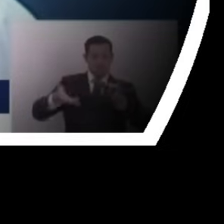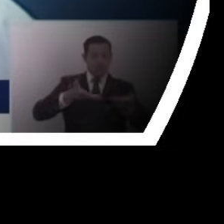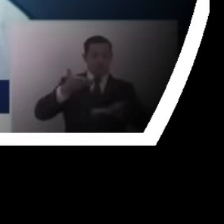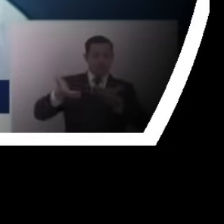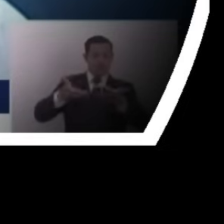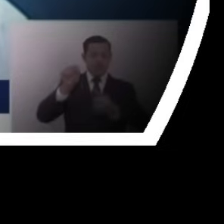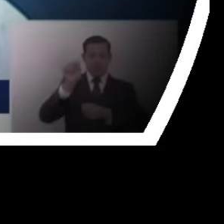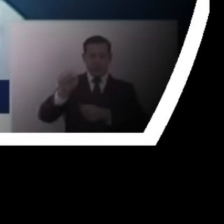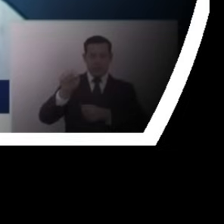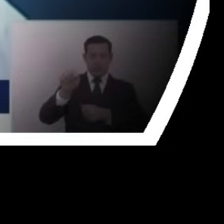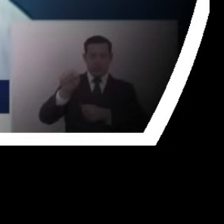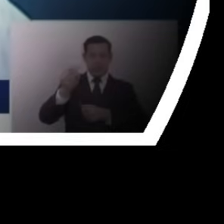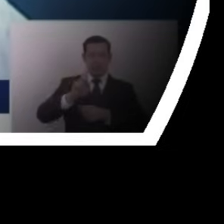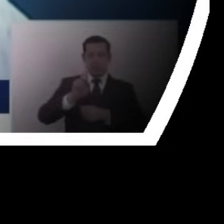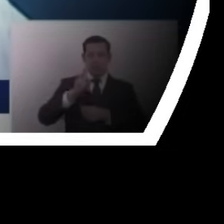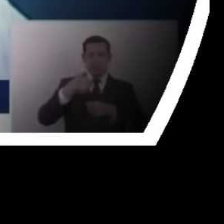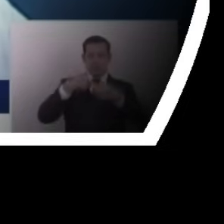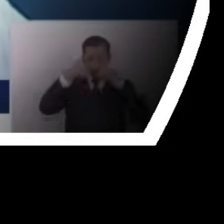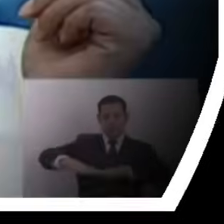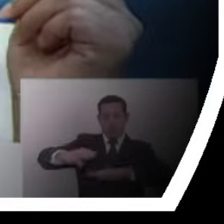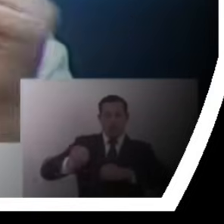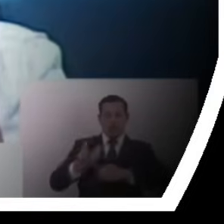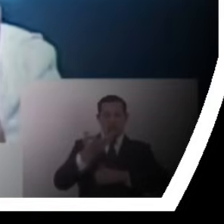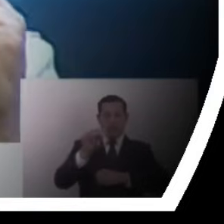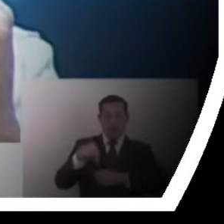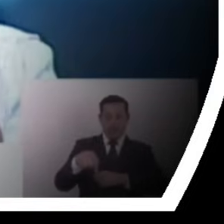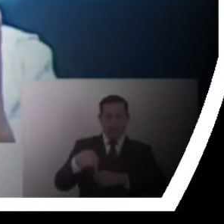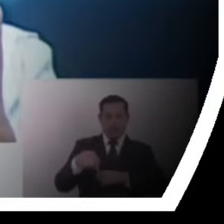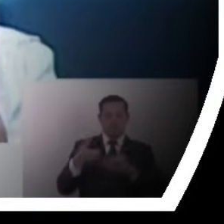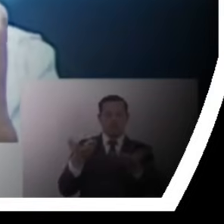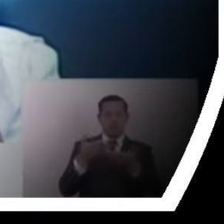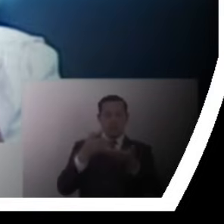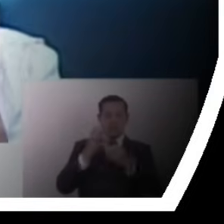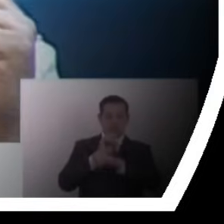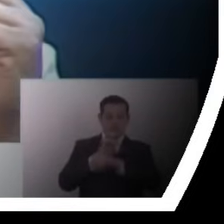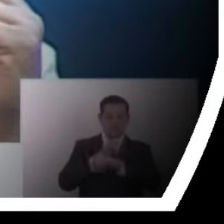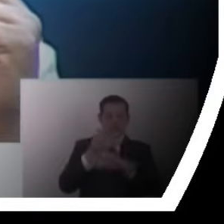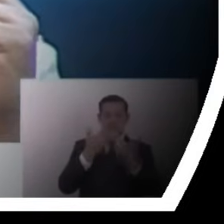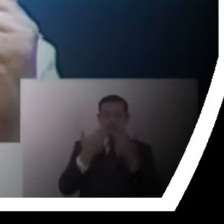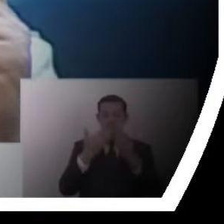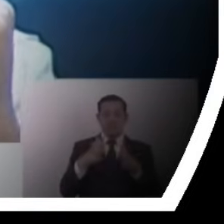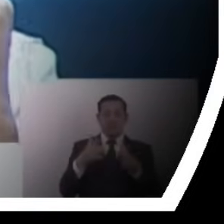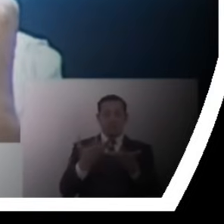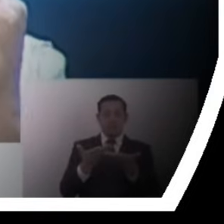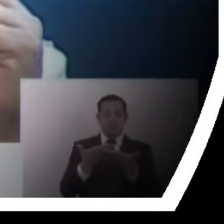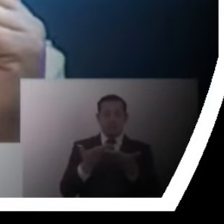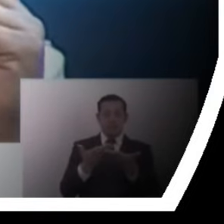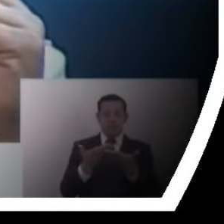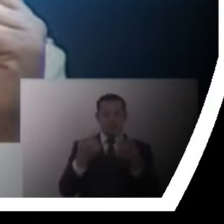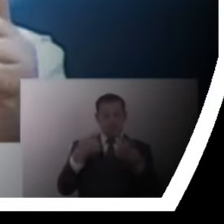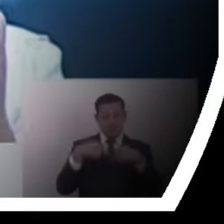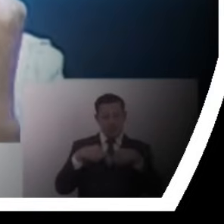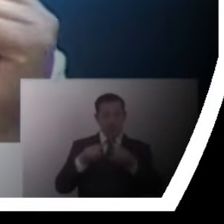comercio. Con eso es con lo que no estoy de acuerdo. Aquí lo que estamos diciendo es que